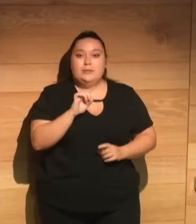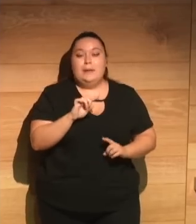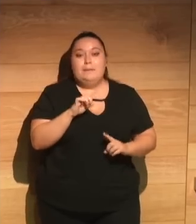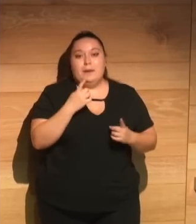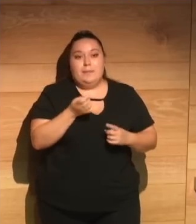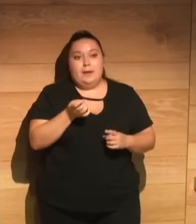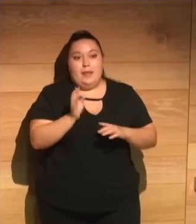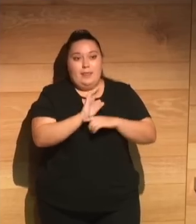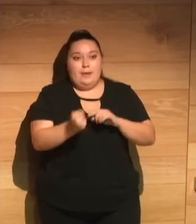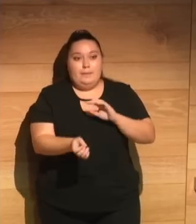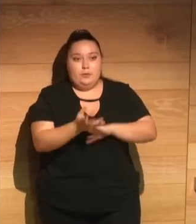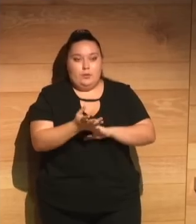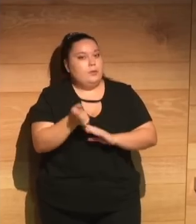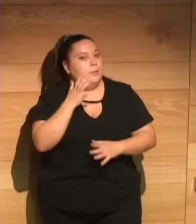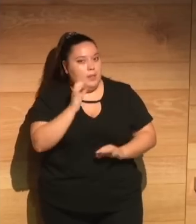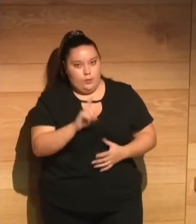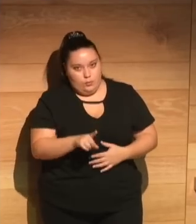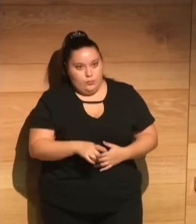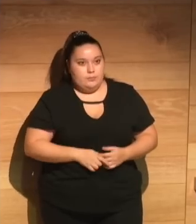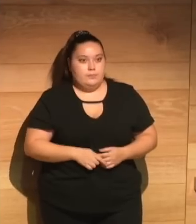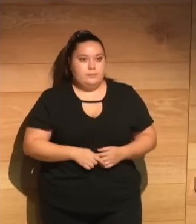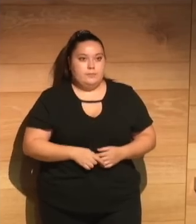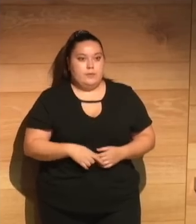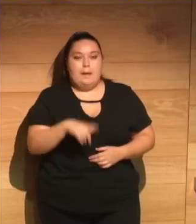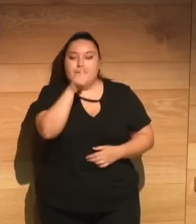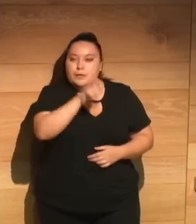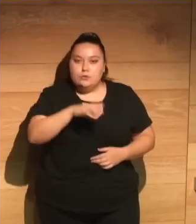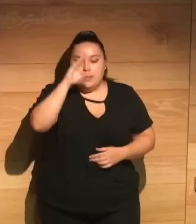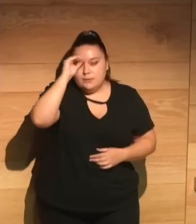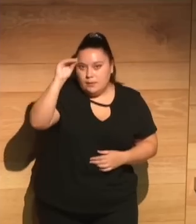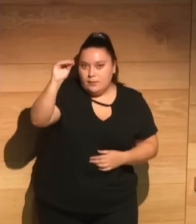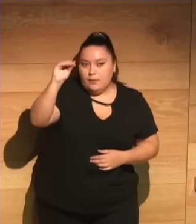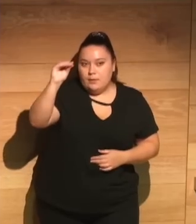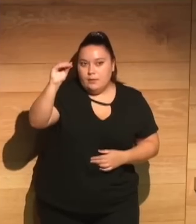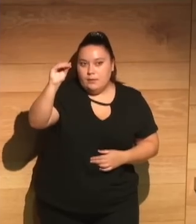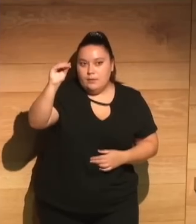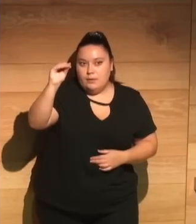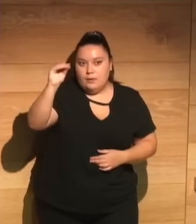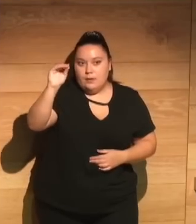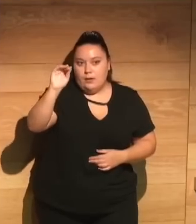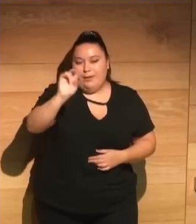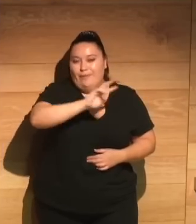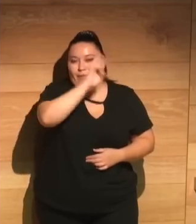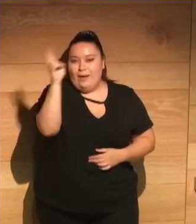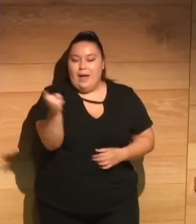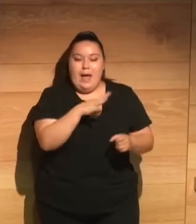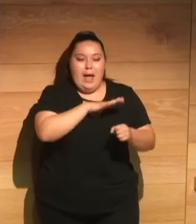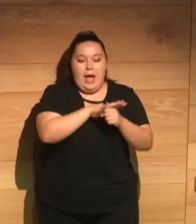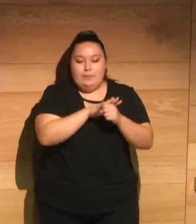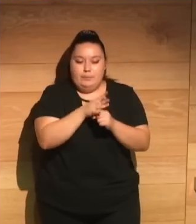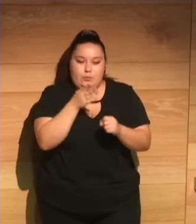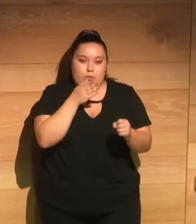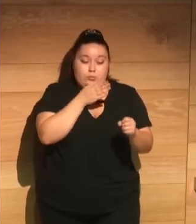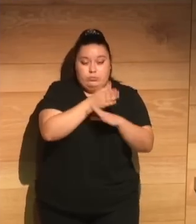habitual. No, el padre Mariano no inventó el cine. El padre Mariano era un sabio, también multidisciplinar, que anticipó la invención de